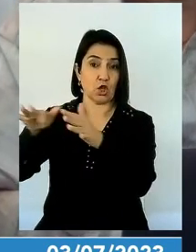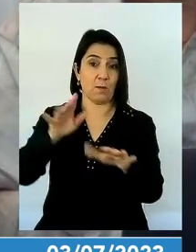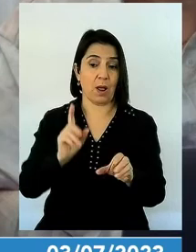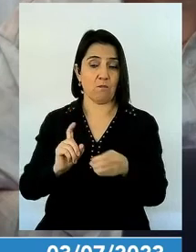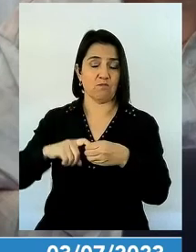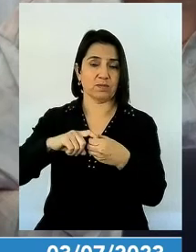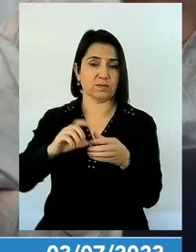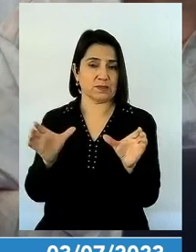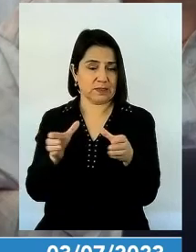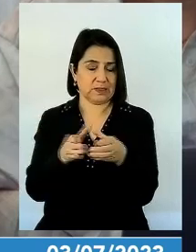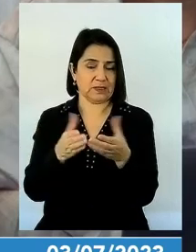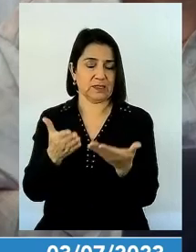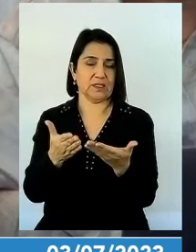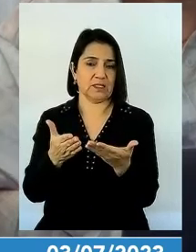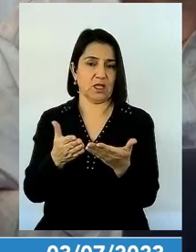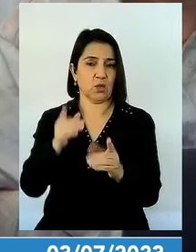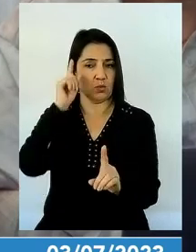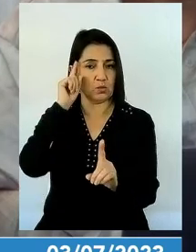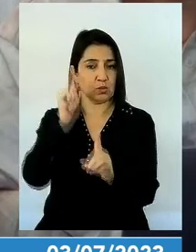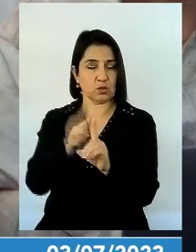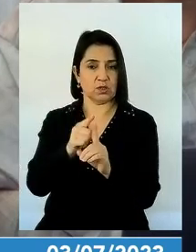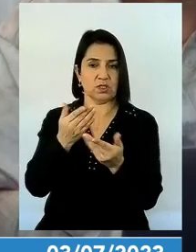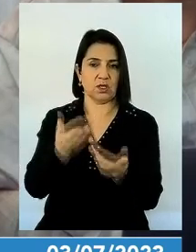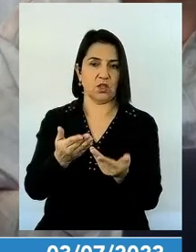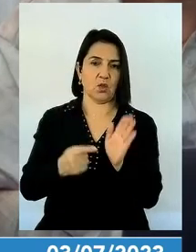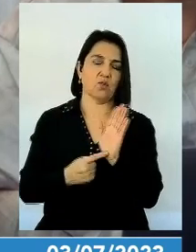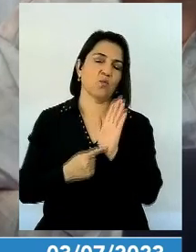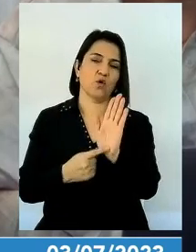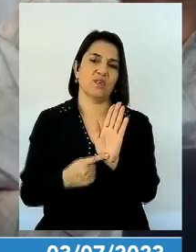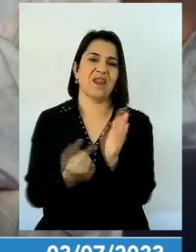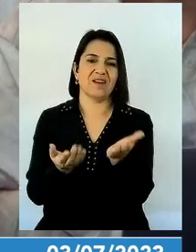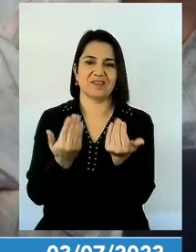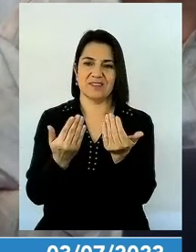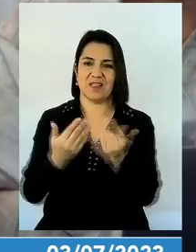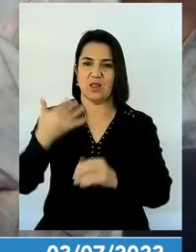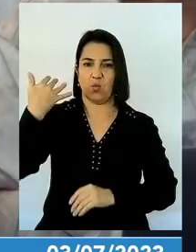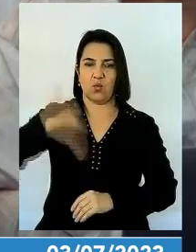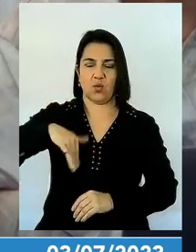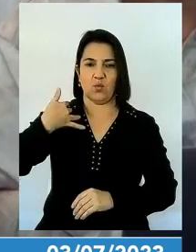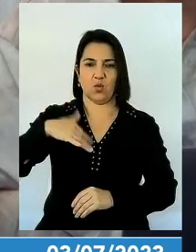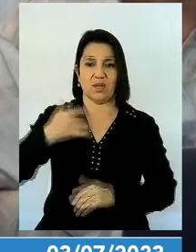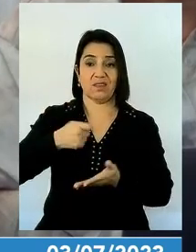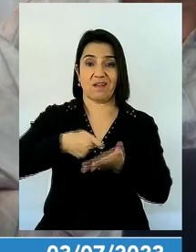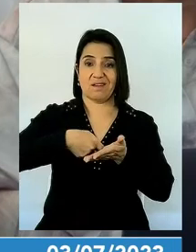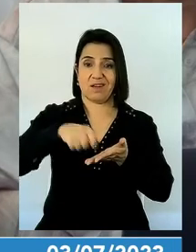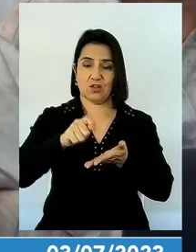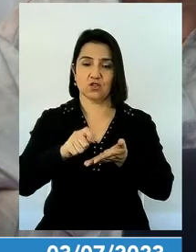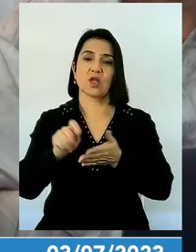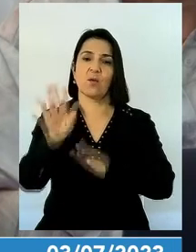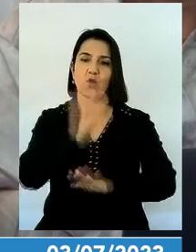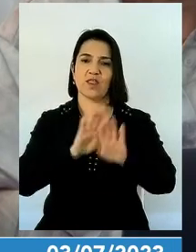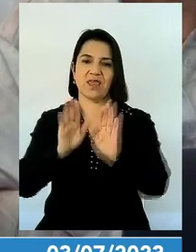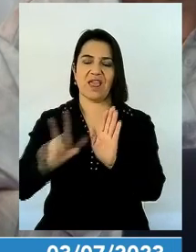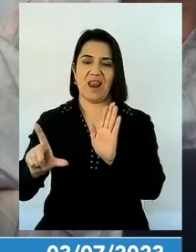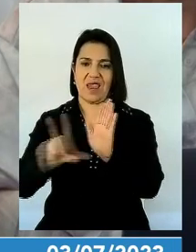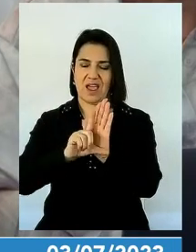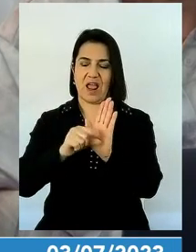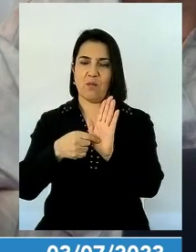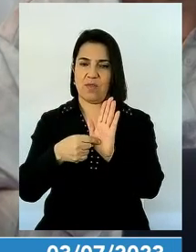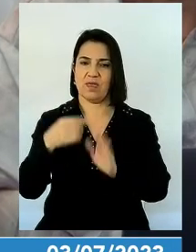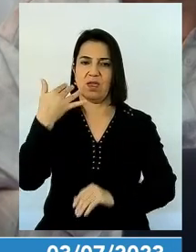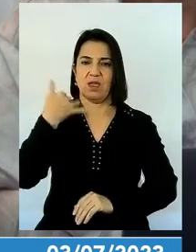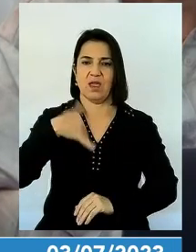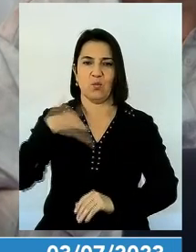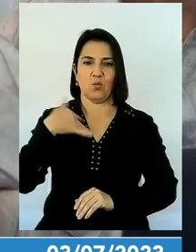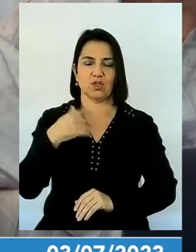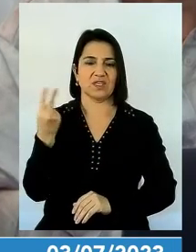con el firme propósito de enfatizar la necesidad imperante de reconocer y proteger legalmente la importancia y el valor